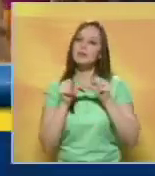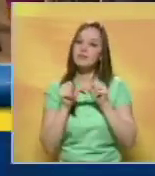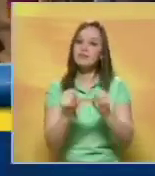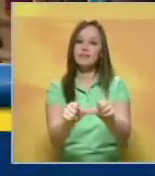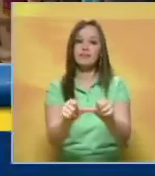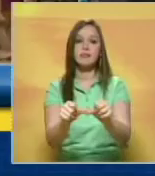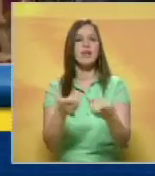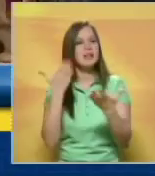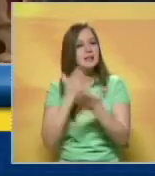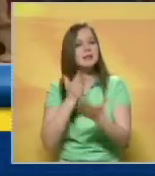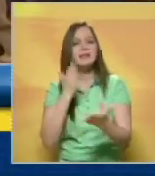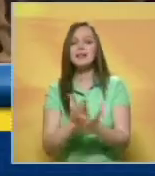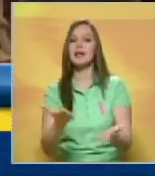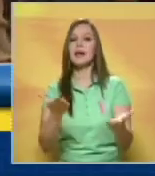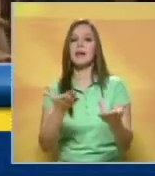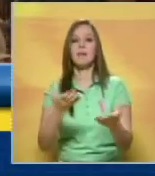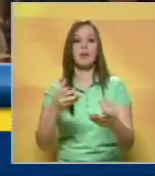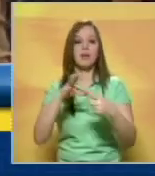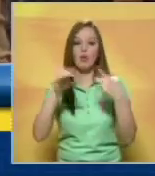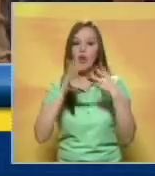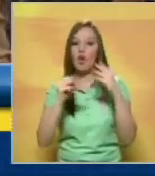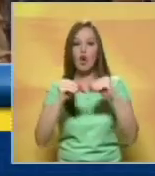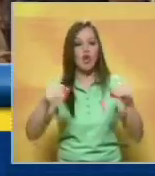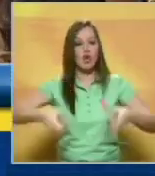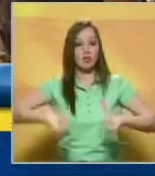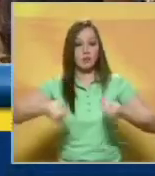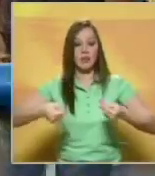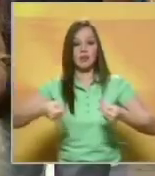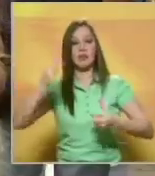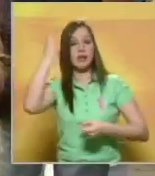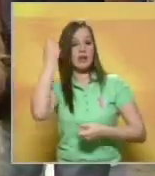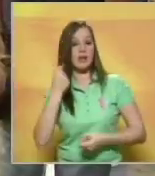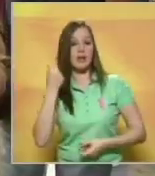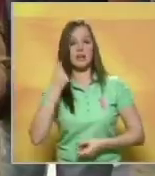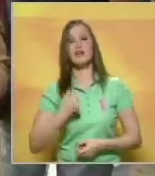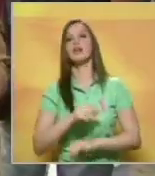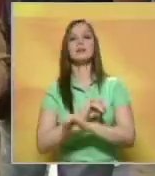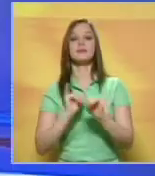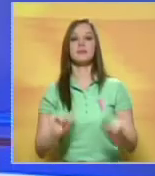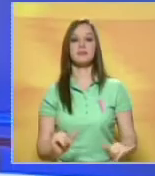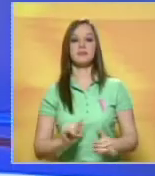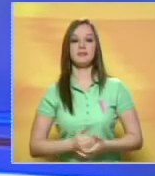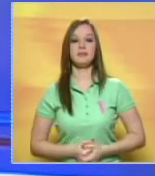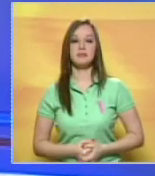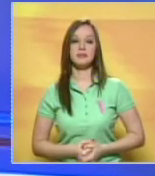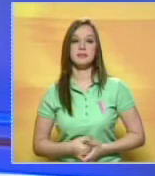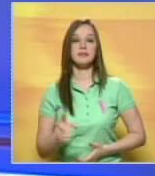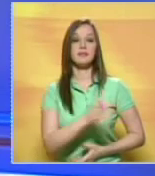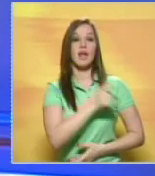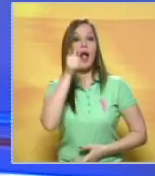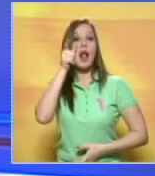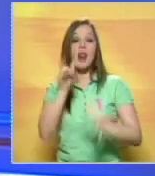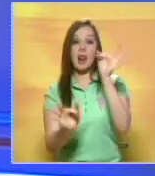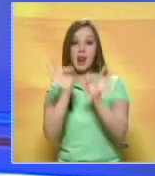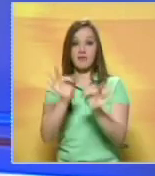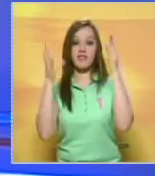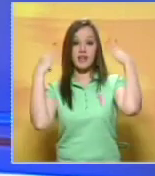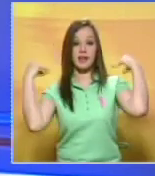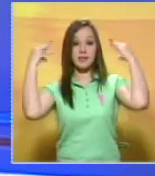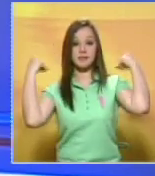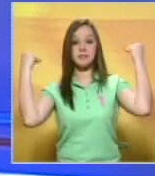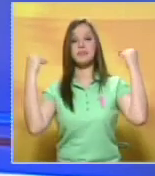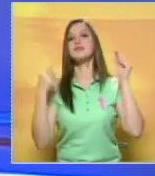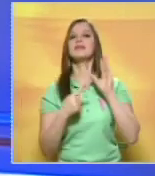todos los productos en los anaqueles de los supermercados. Glenda Hernández, Noticiero Venevisión. La fiscal general de la República, Luis Ortega